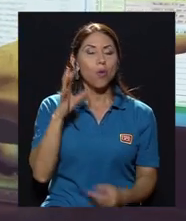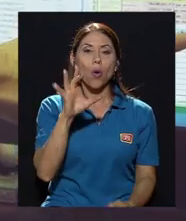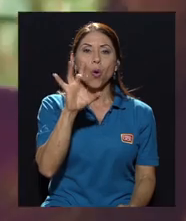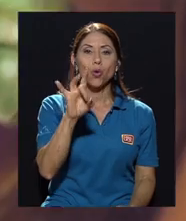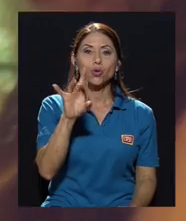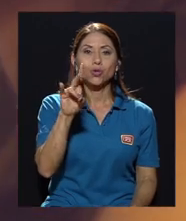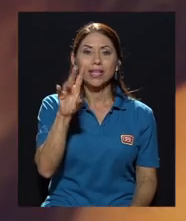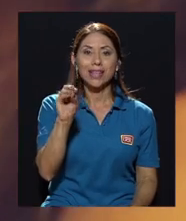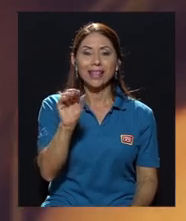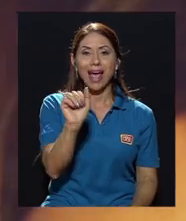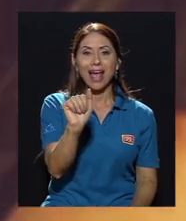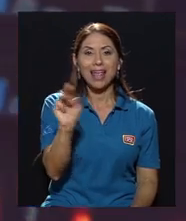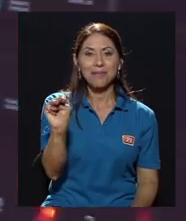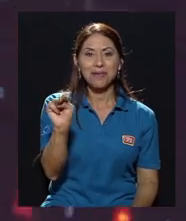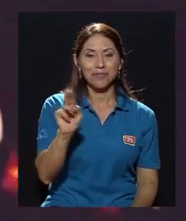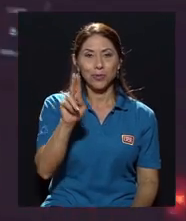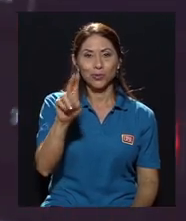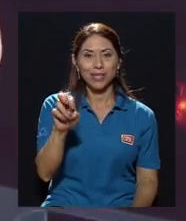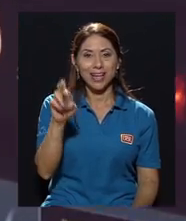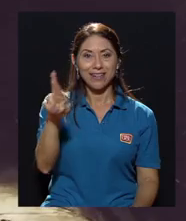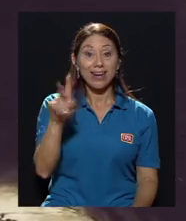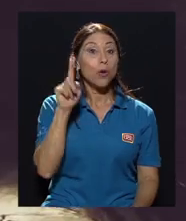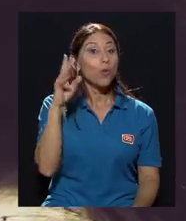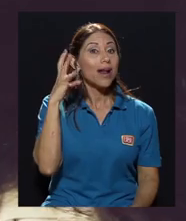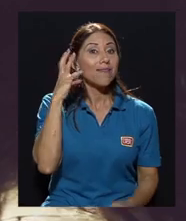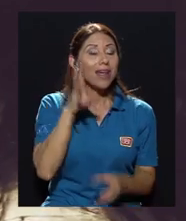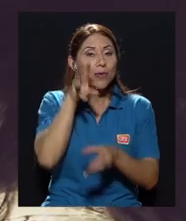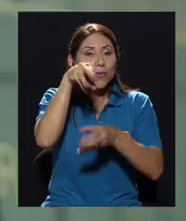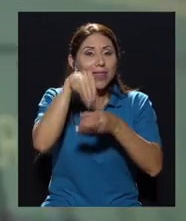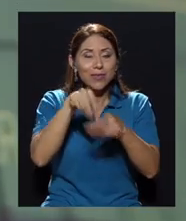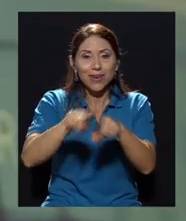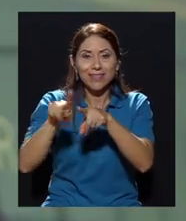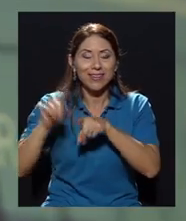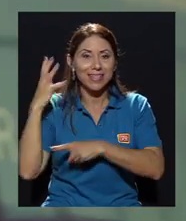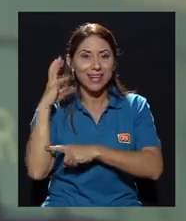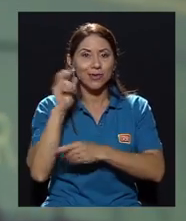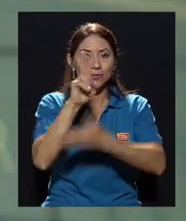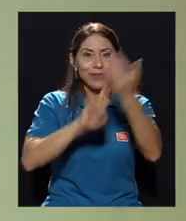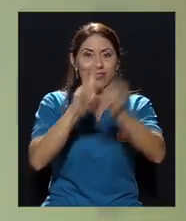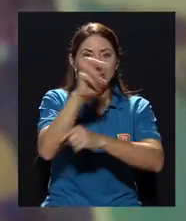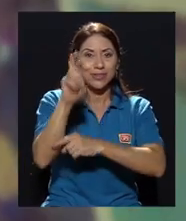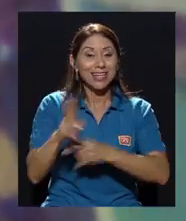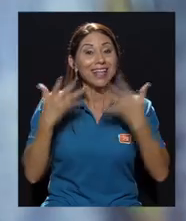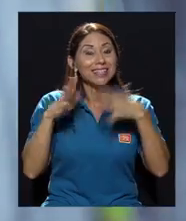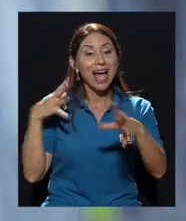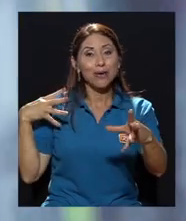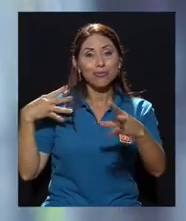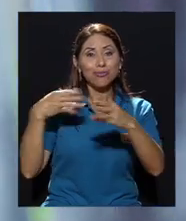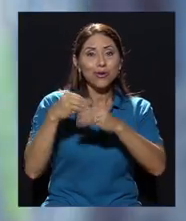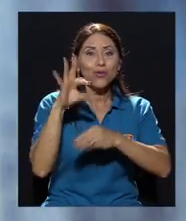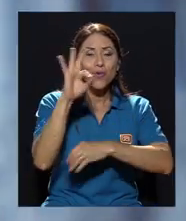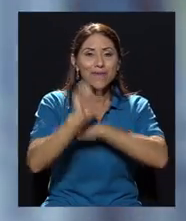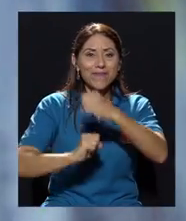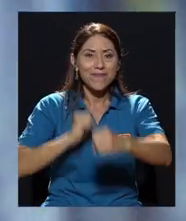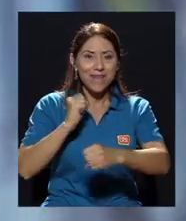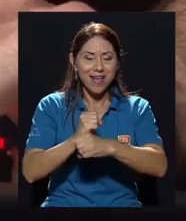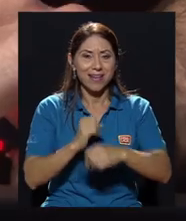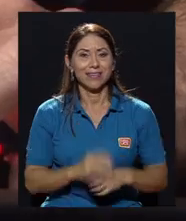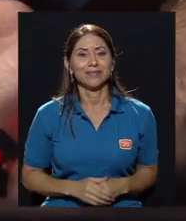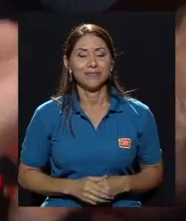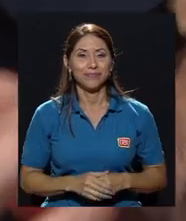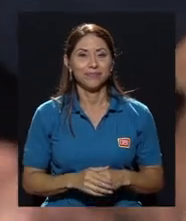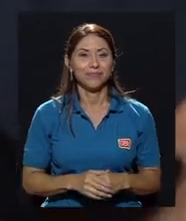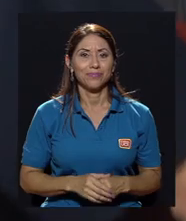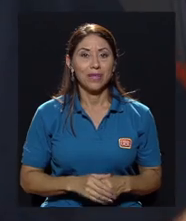de la 870 AM UCR, una de las radioemisoras de la Universidad de Costa Rica, que cumple 9 años de estar al